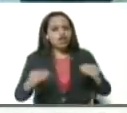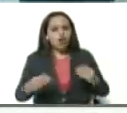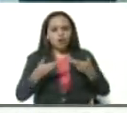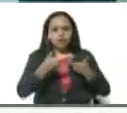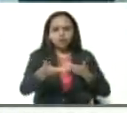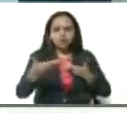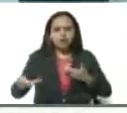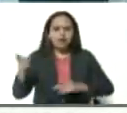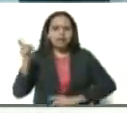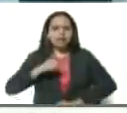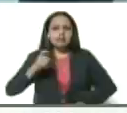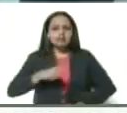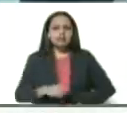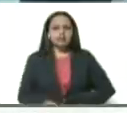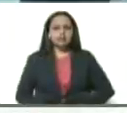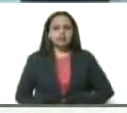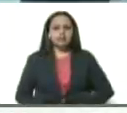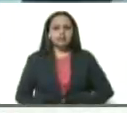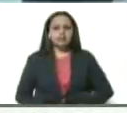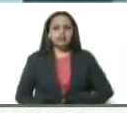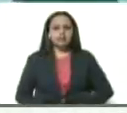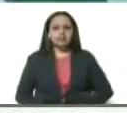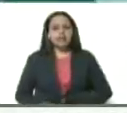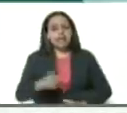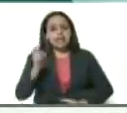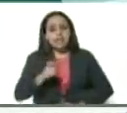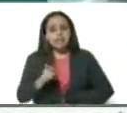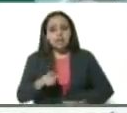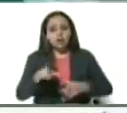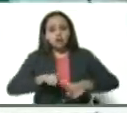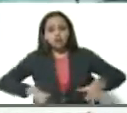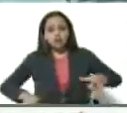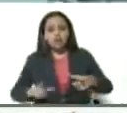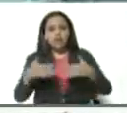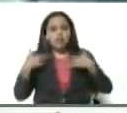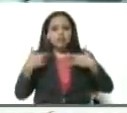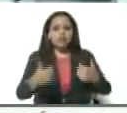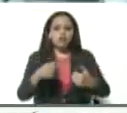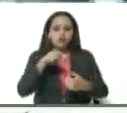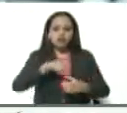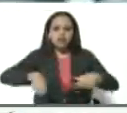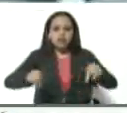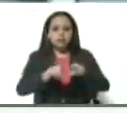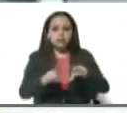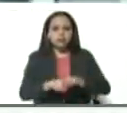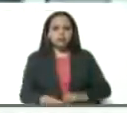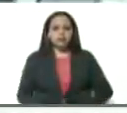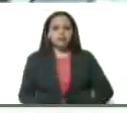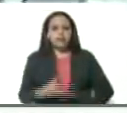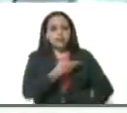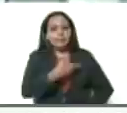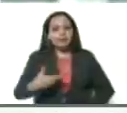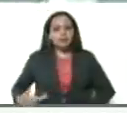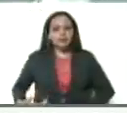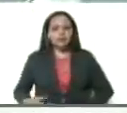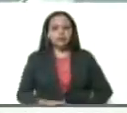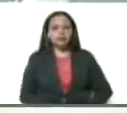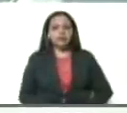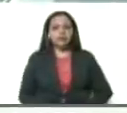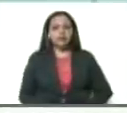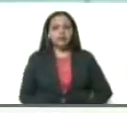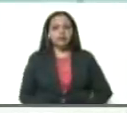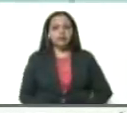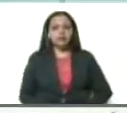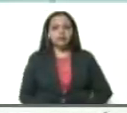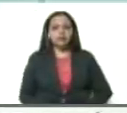dotación necesaria que requiere un centro de salud como este. Bueno, presidente, con